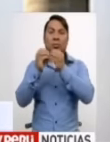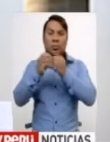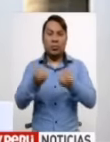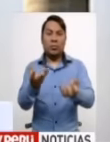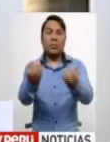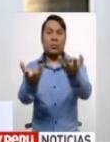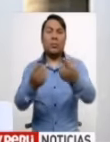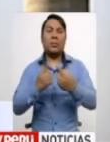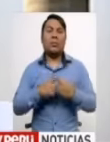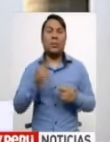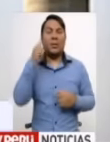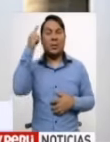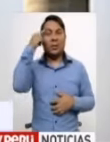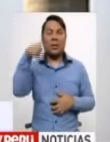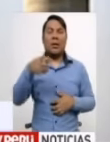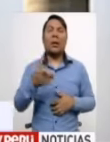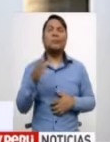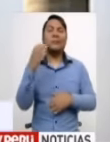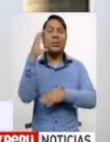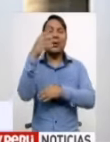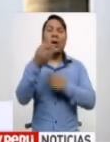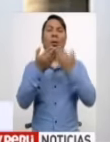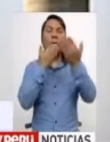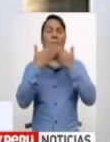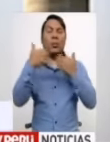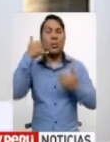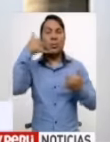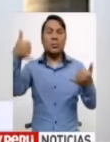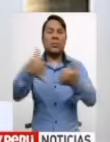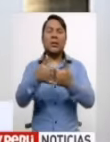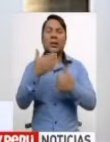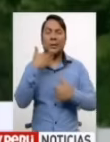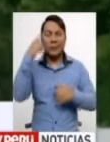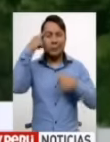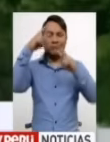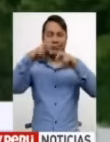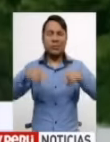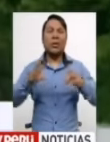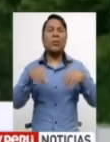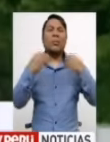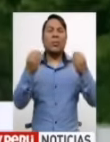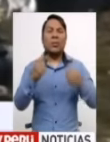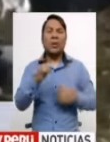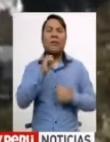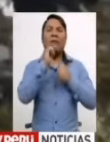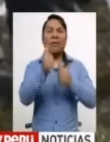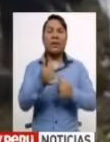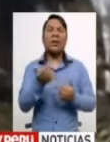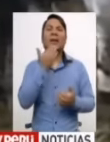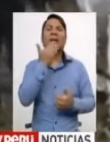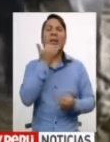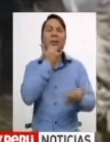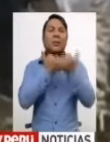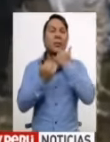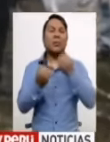las autoridades aeronáuticas de Colombia para encontrar quién o qué falló en este vuelo que terminó en tragedia.